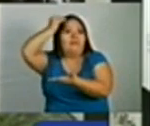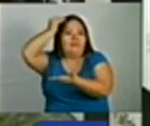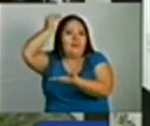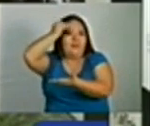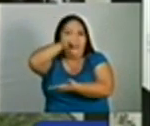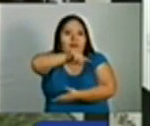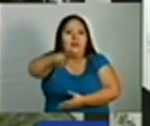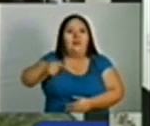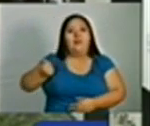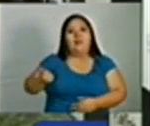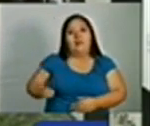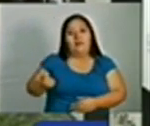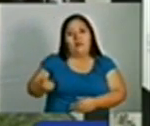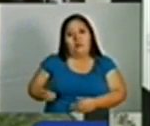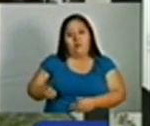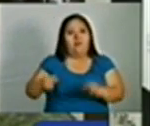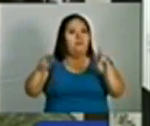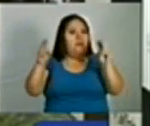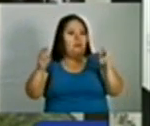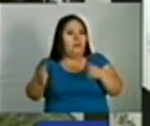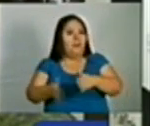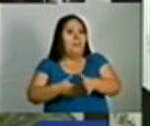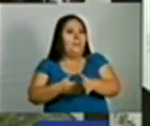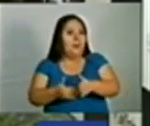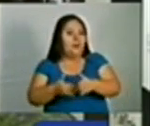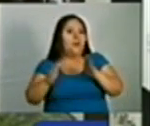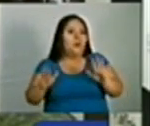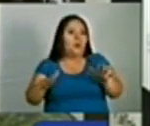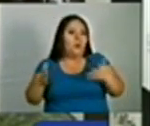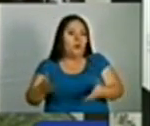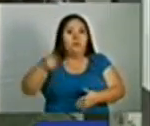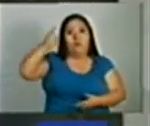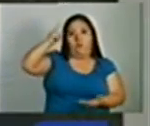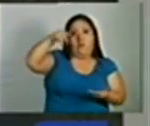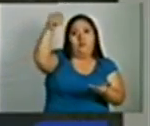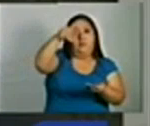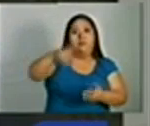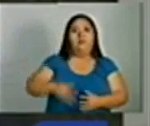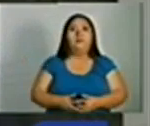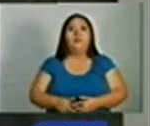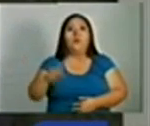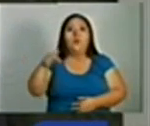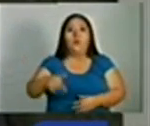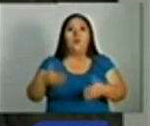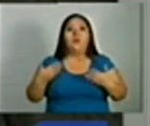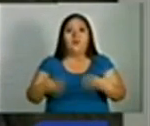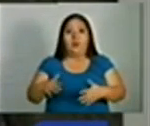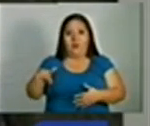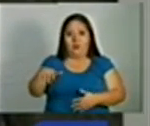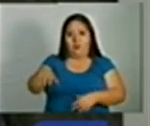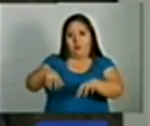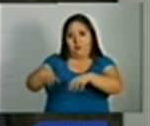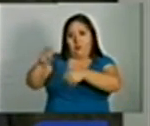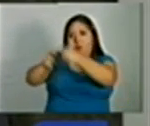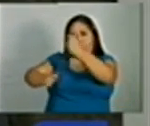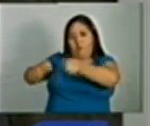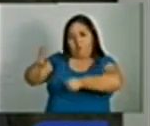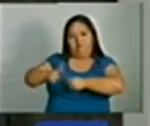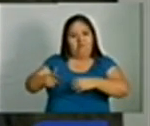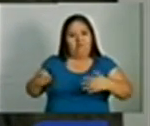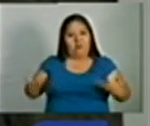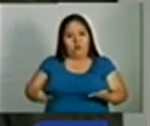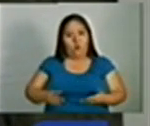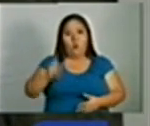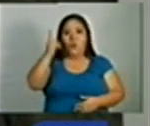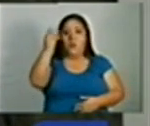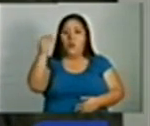a los estudiantes, empezando ya por el sector docente. Ahora dimos inicio en Usulután, una capacitación de todo